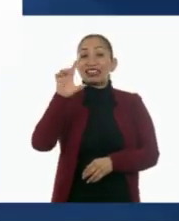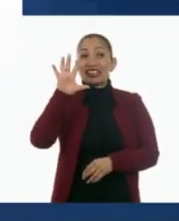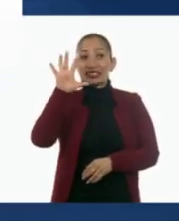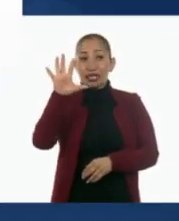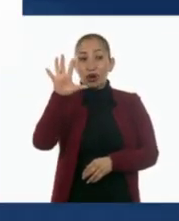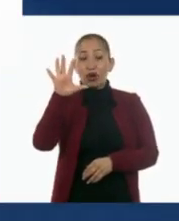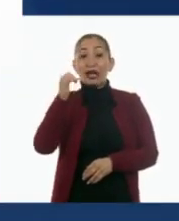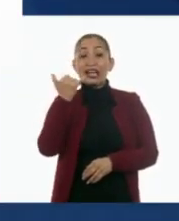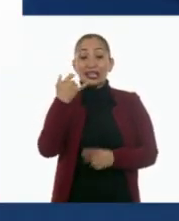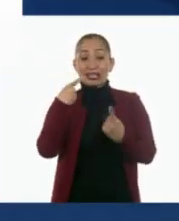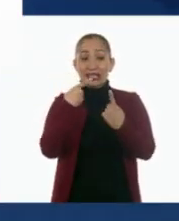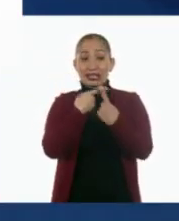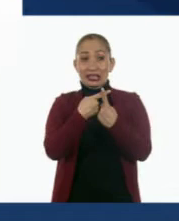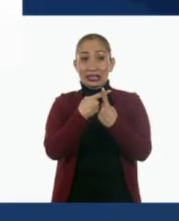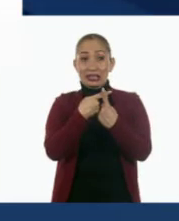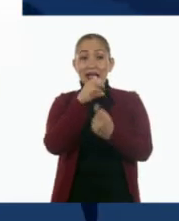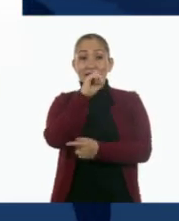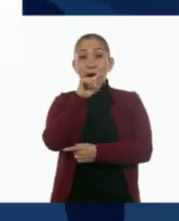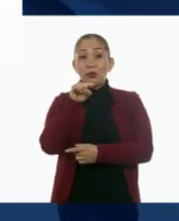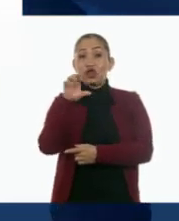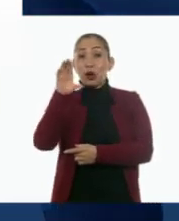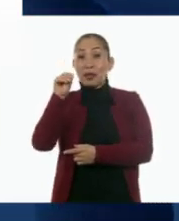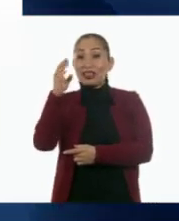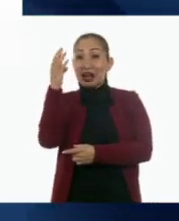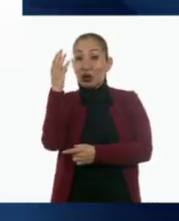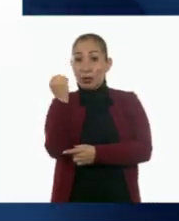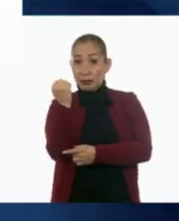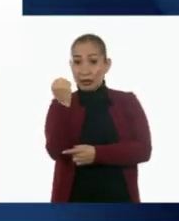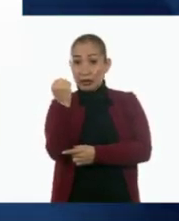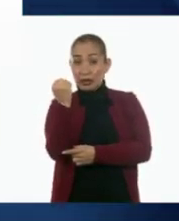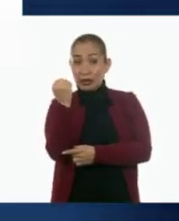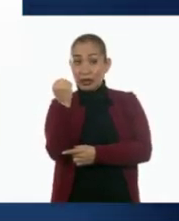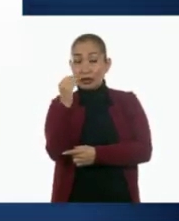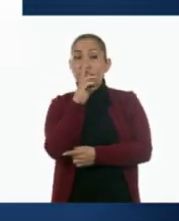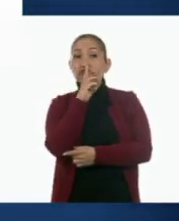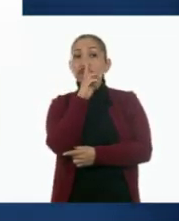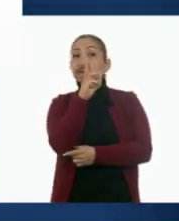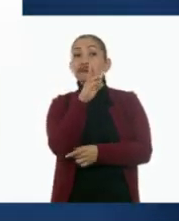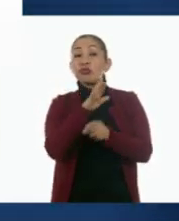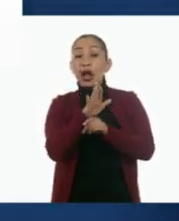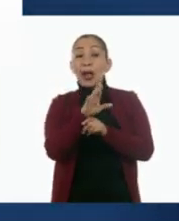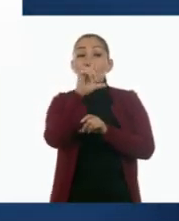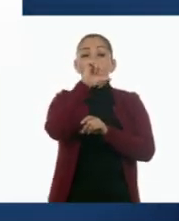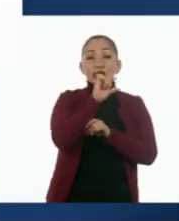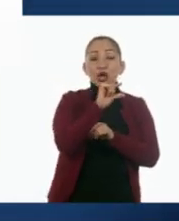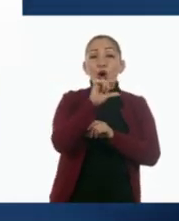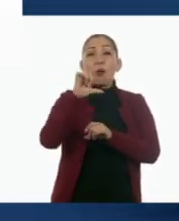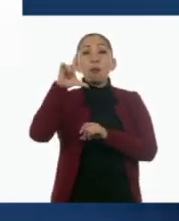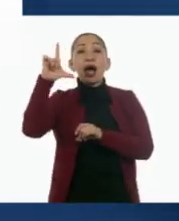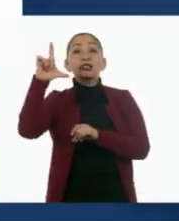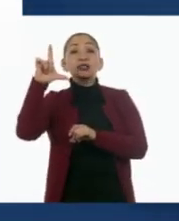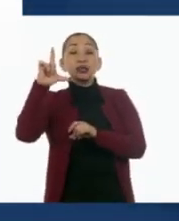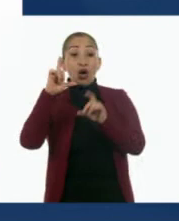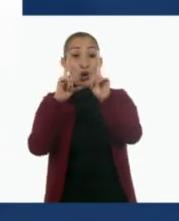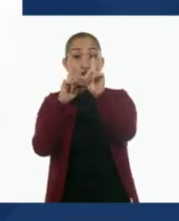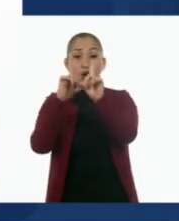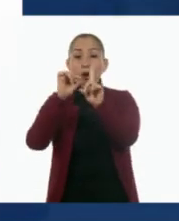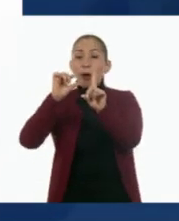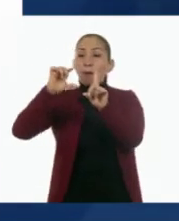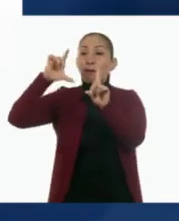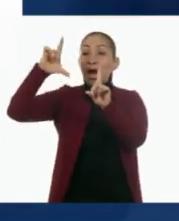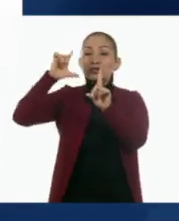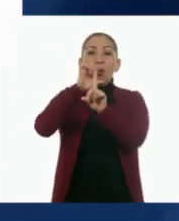0.035 y sumamos 0.99, el resultado es mayor o menor que 1. Vamos a anotar